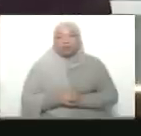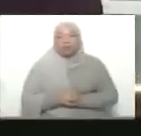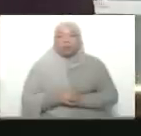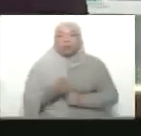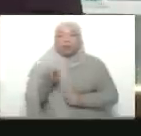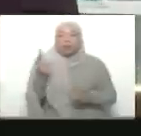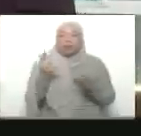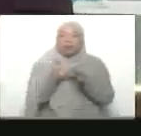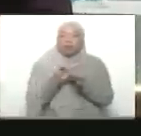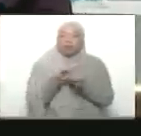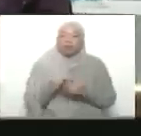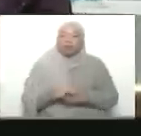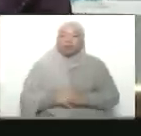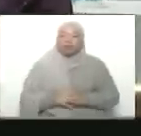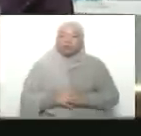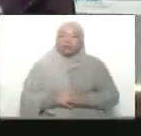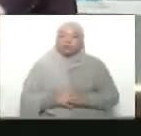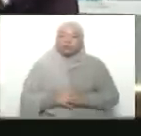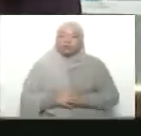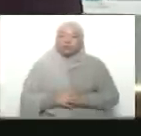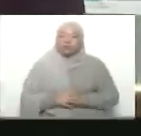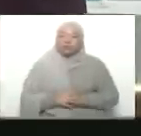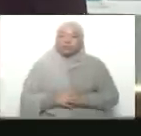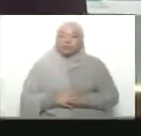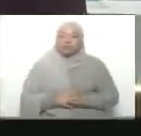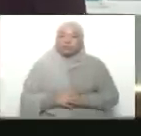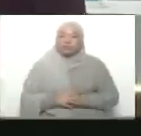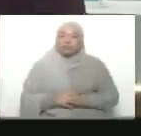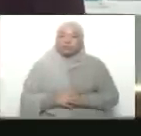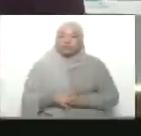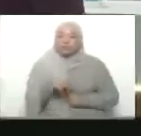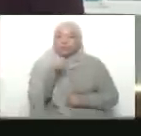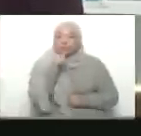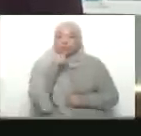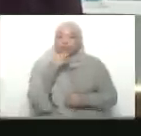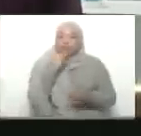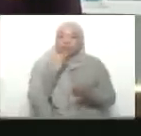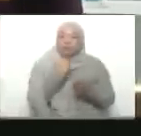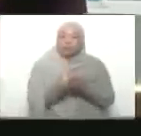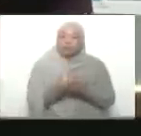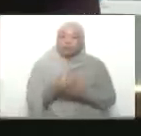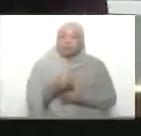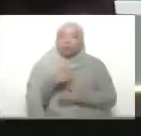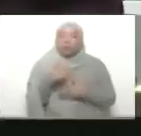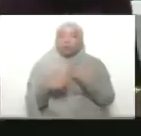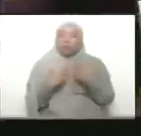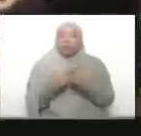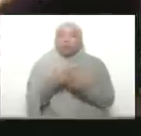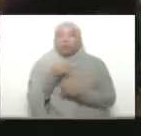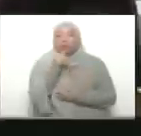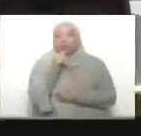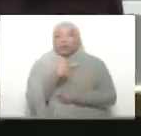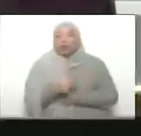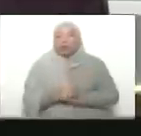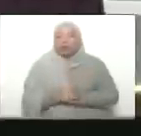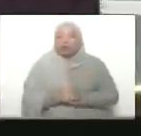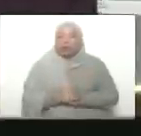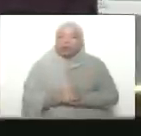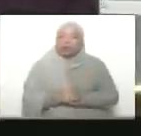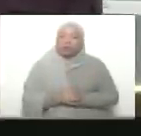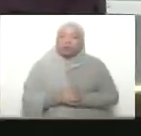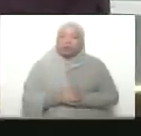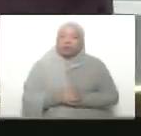maravillosas la Salsa Brava nuestra salsa con la historia insurgente eres investigador exente soy